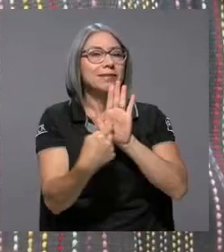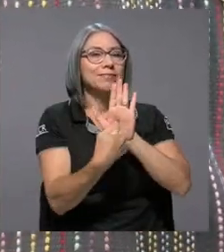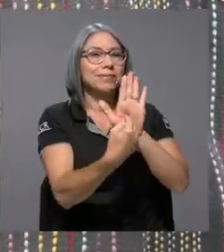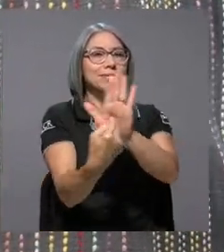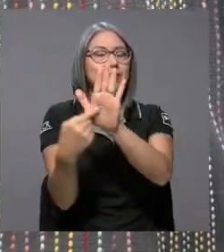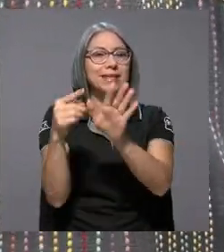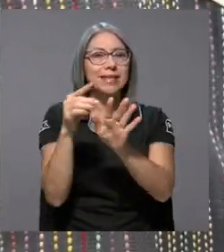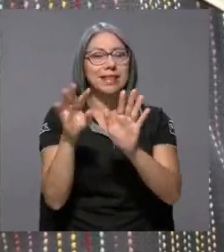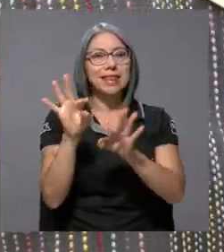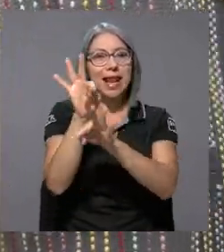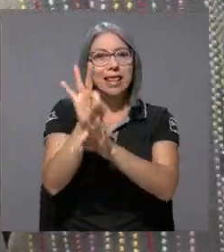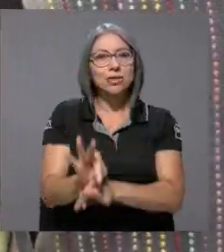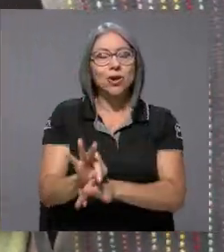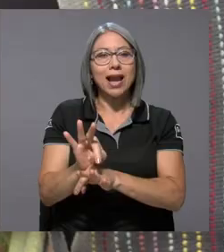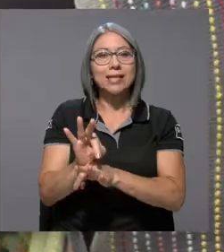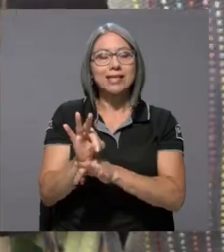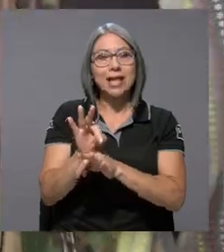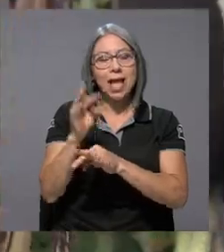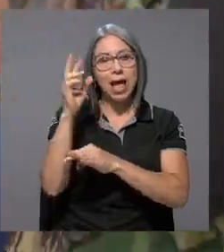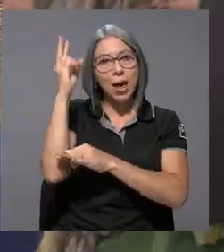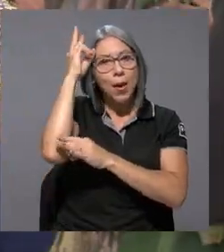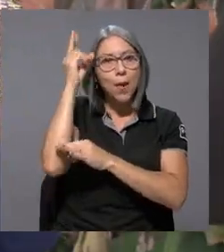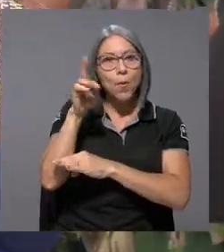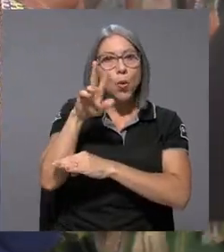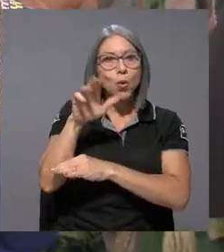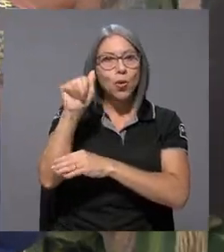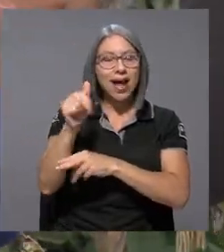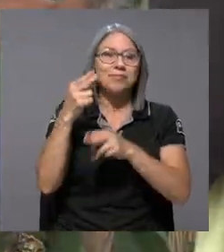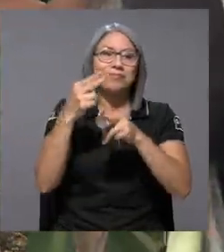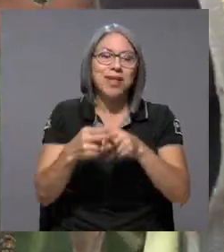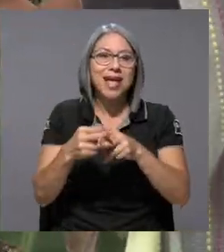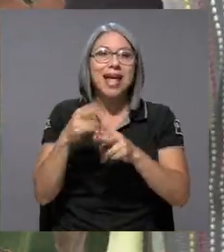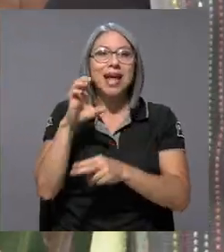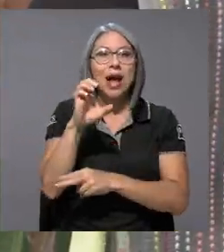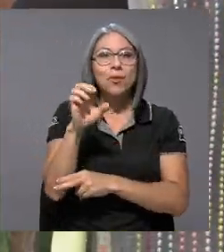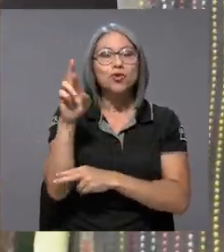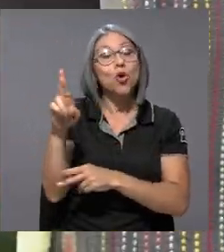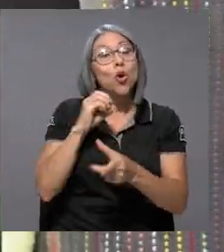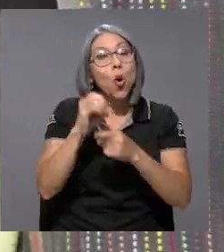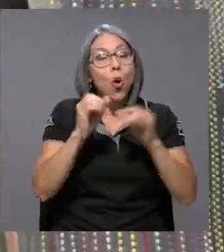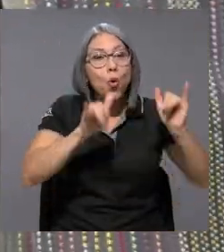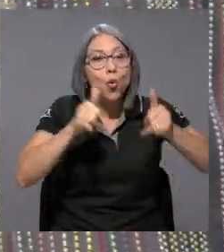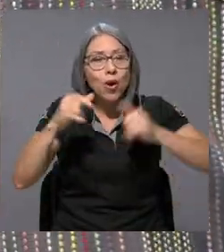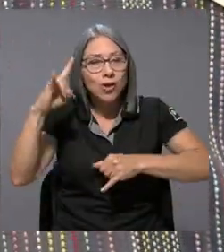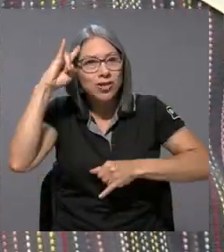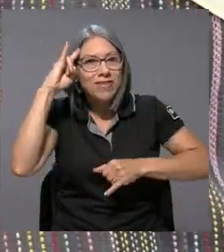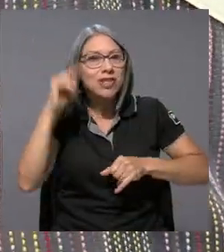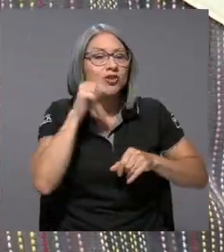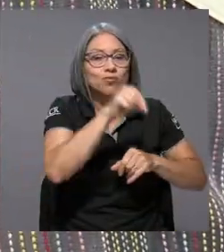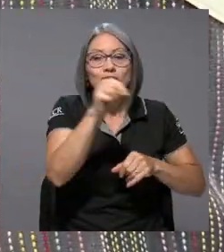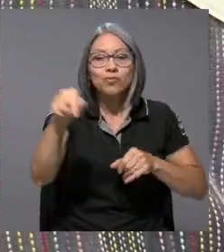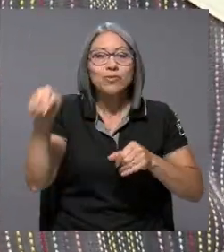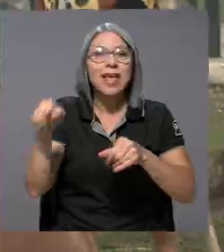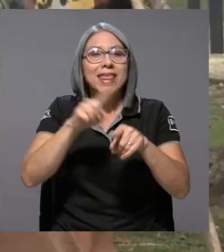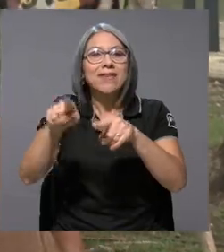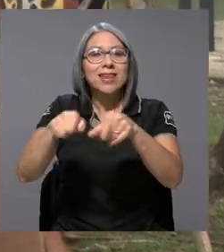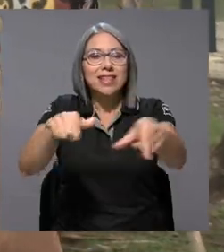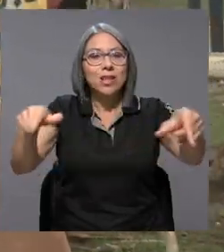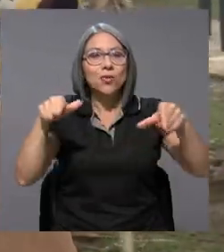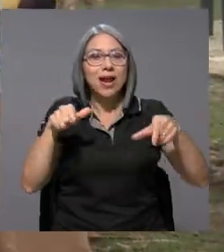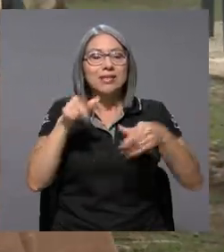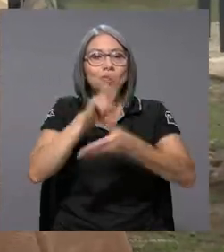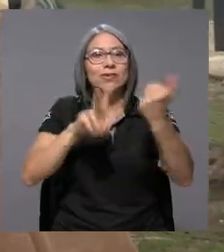expresiones tradicionales borucas. Cabru Rock, o el juego de los diablitos, recorrió algunos puntos de la UCR en el inicio del